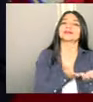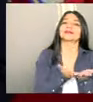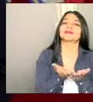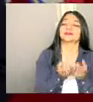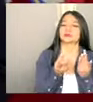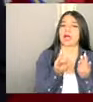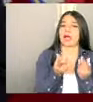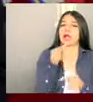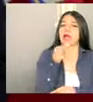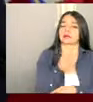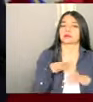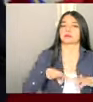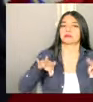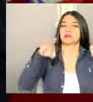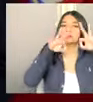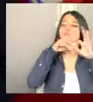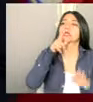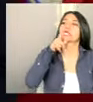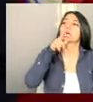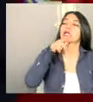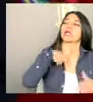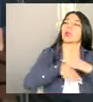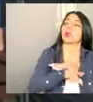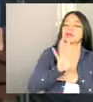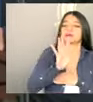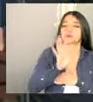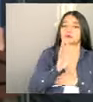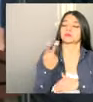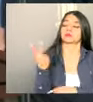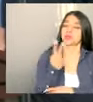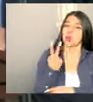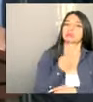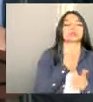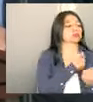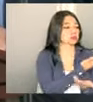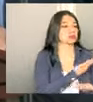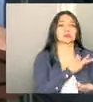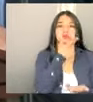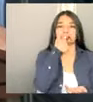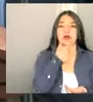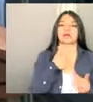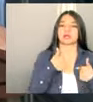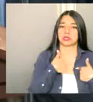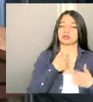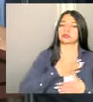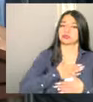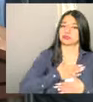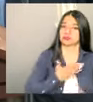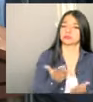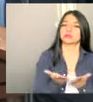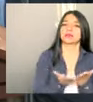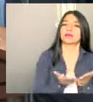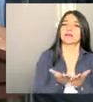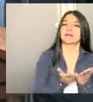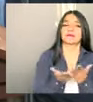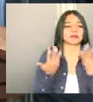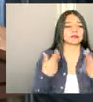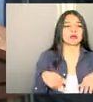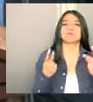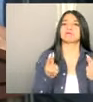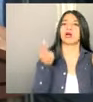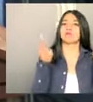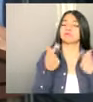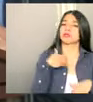calidad. Y en ese sentido, Pavel y yo tenemos la mejor predisposición de que este servicio se ponga